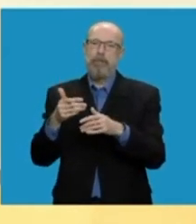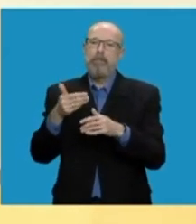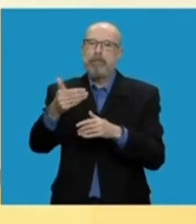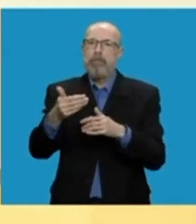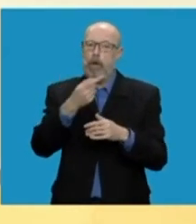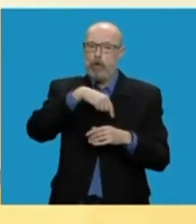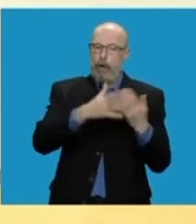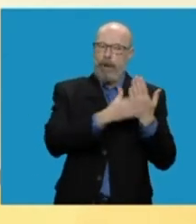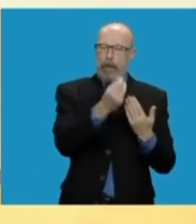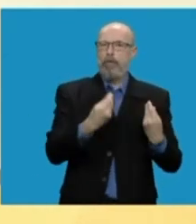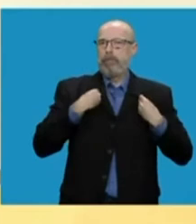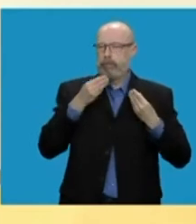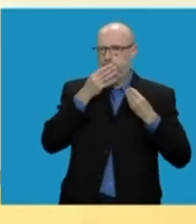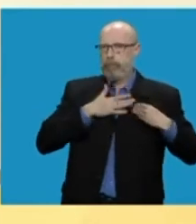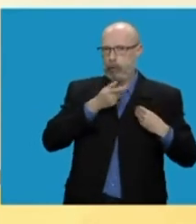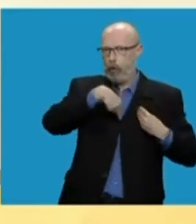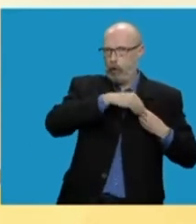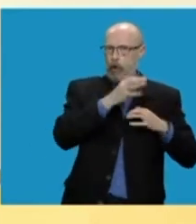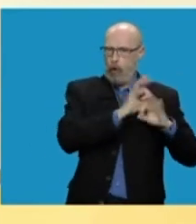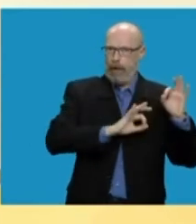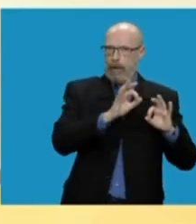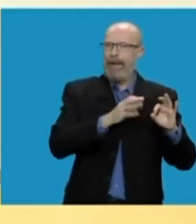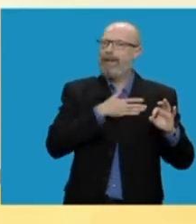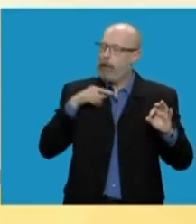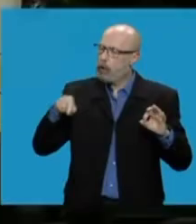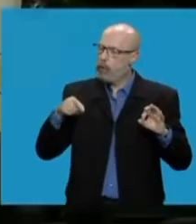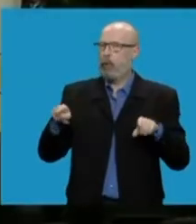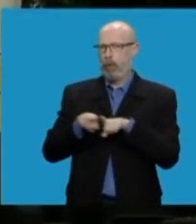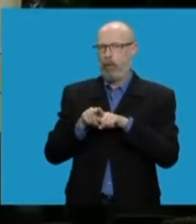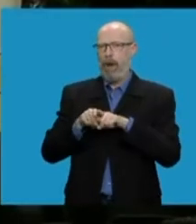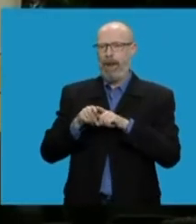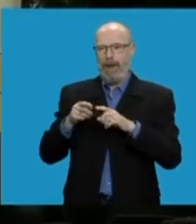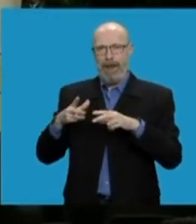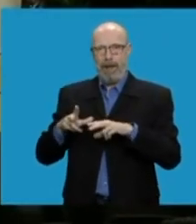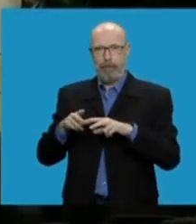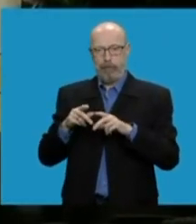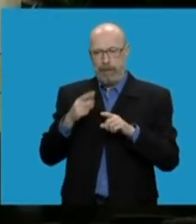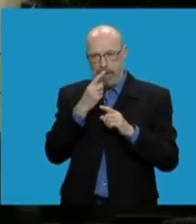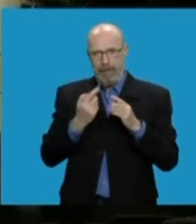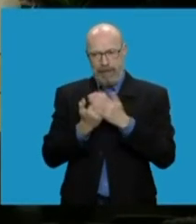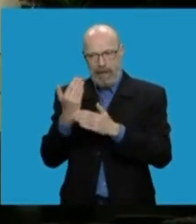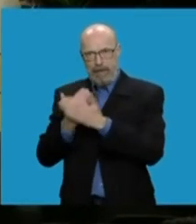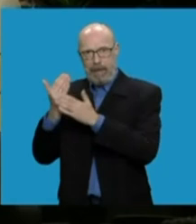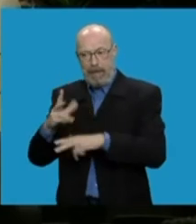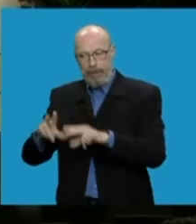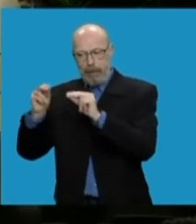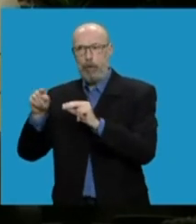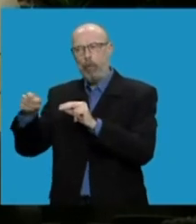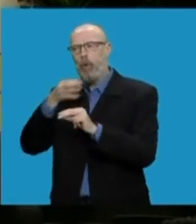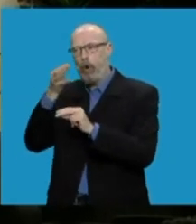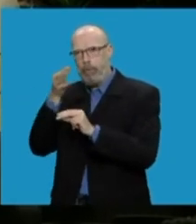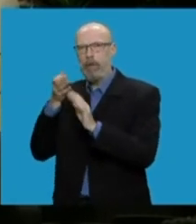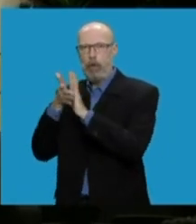la Federación. Y yo sí que quiero que tú estés en las metas comentando las etapas. Y ahí empezó un